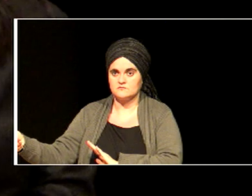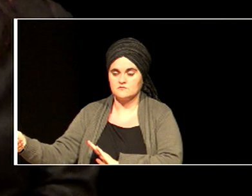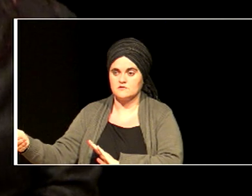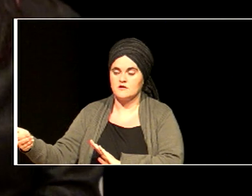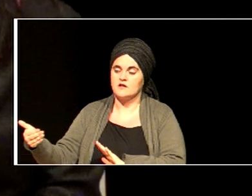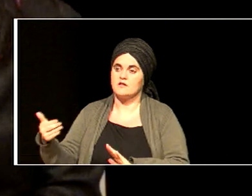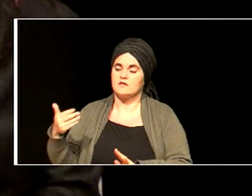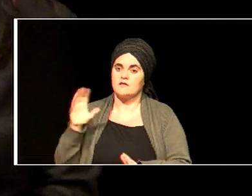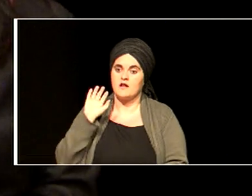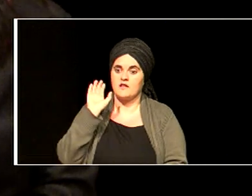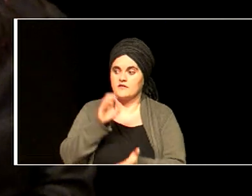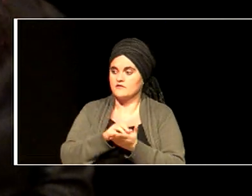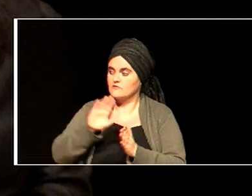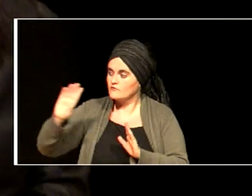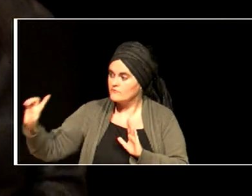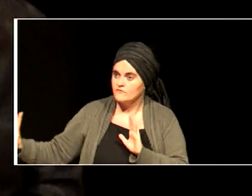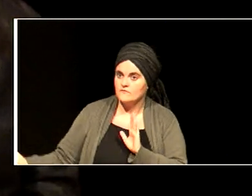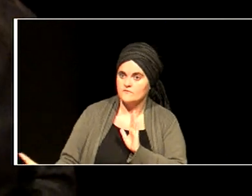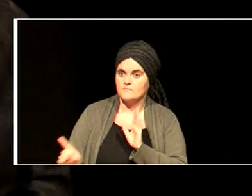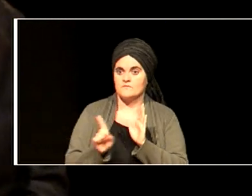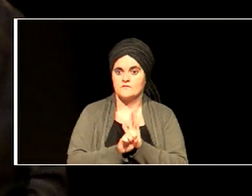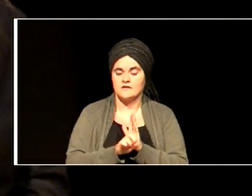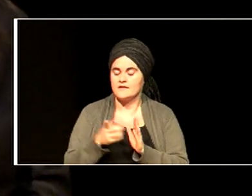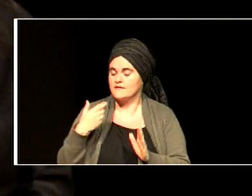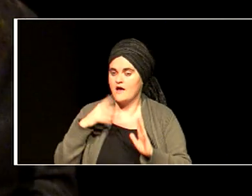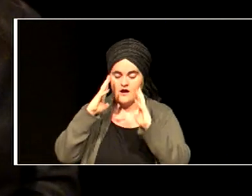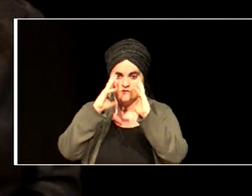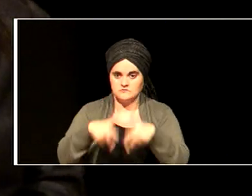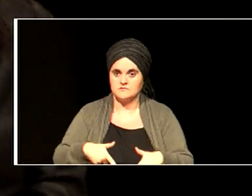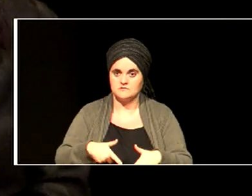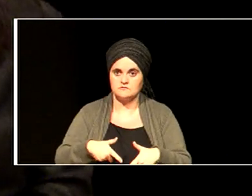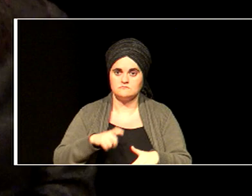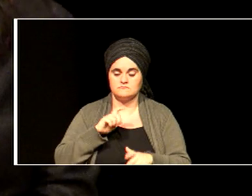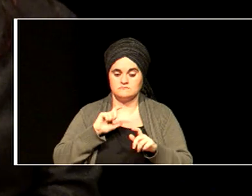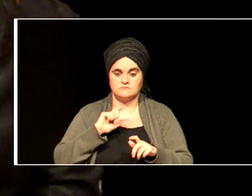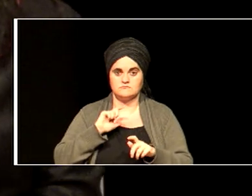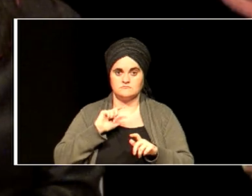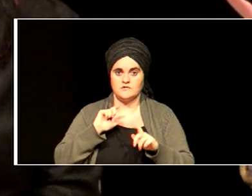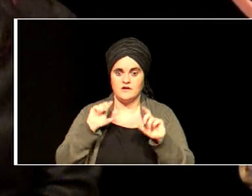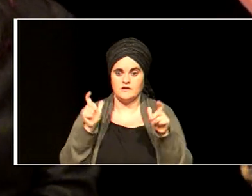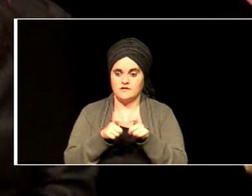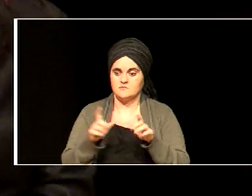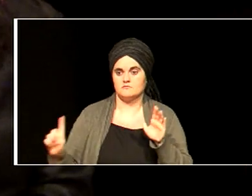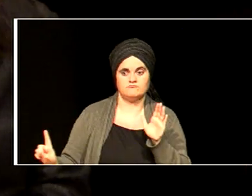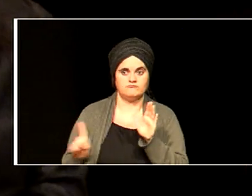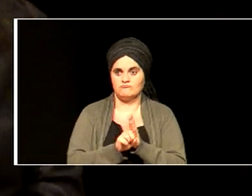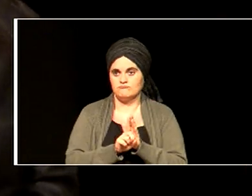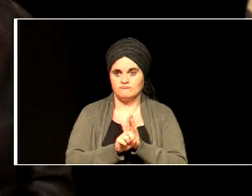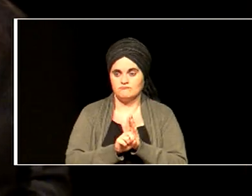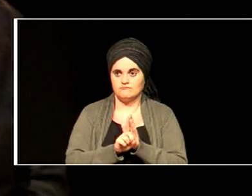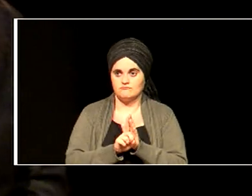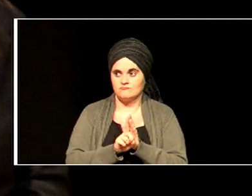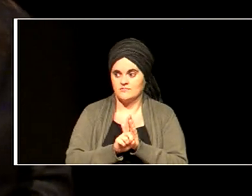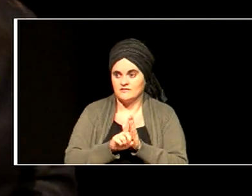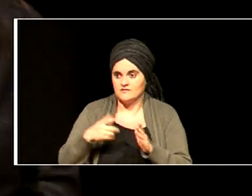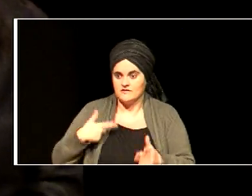agente interno, ya es de nuestro equipo. Le damos generosamente la camiseta de los colores de Soloarte y ella generosamente se